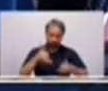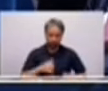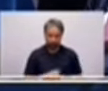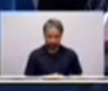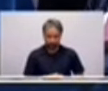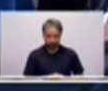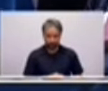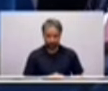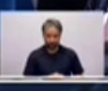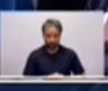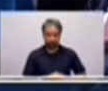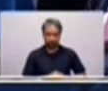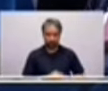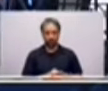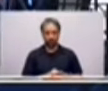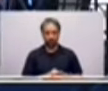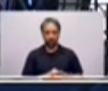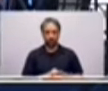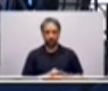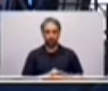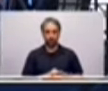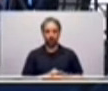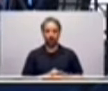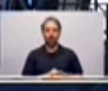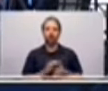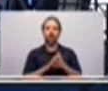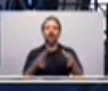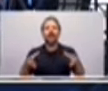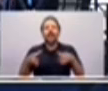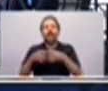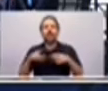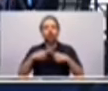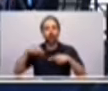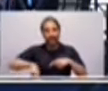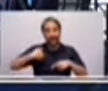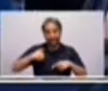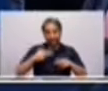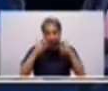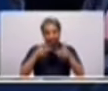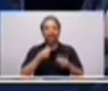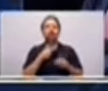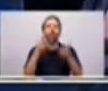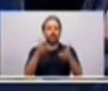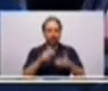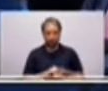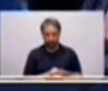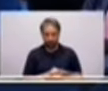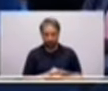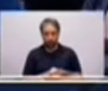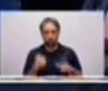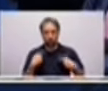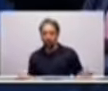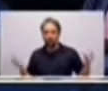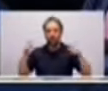precios. Flaco, somos seres humanos los que comemos carne, digo. Es el país que vos, en teoría, formás parte de un gobierno que va a conducir su